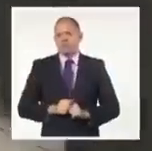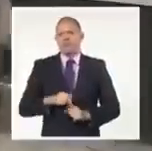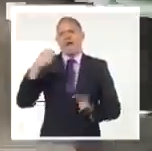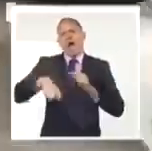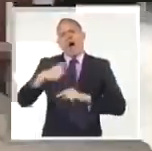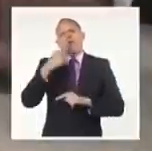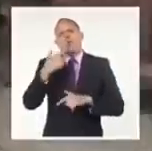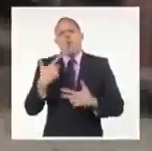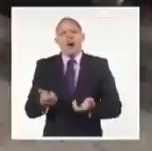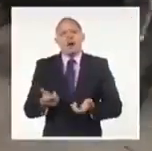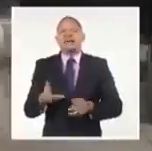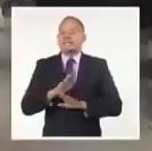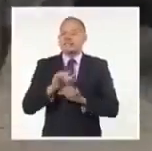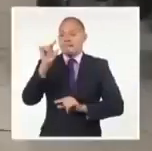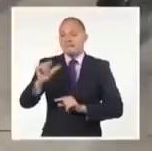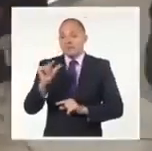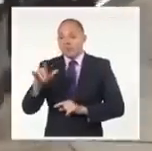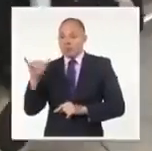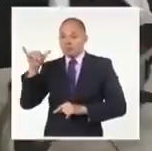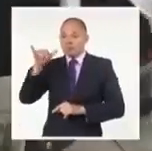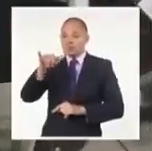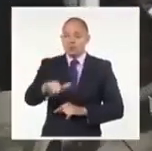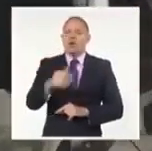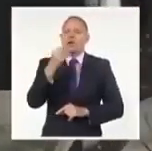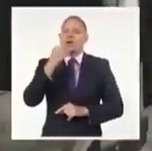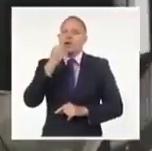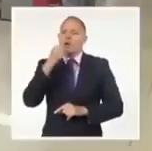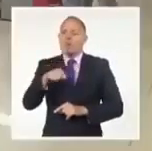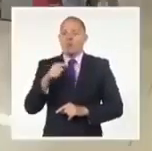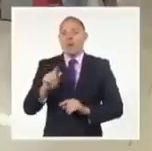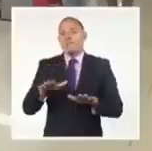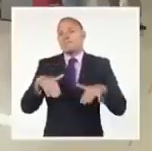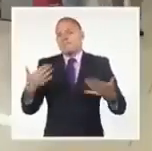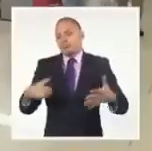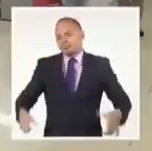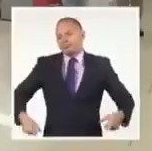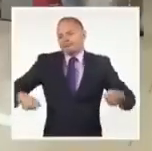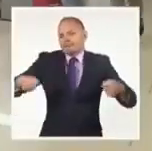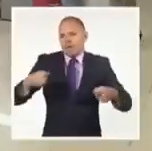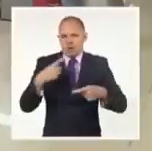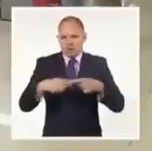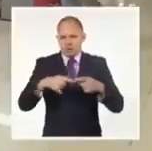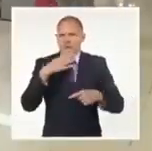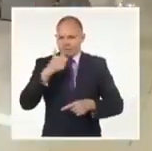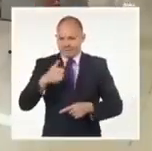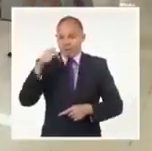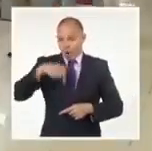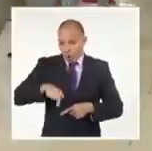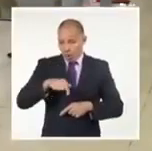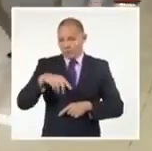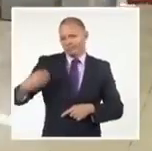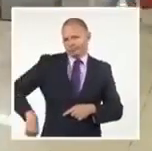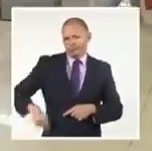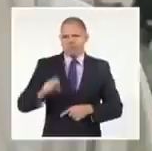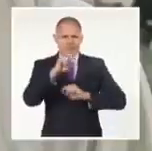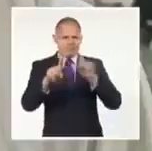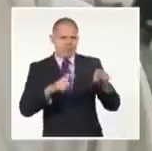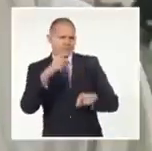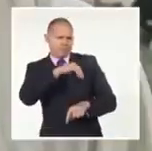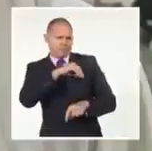permite a los viajeros entrar al país un mayor número de artículos sin carácter comercial. Los pasajeros con los que hablamos este miércoles así lo consideran.